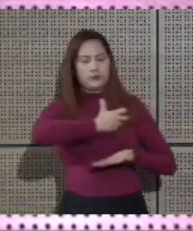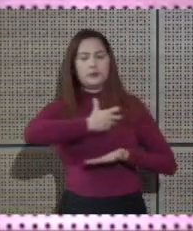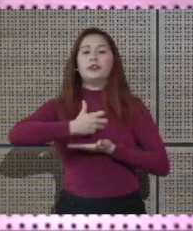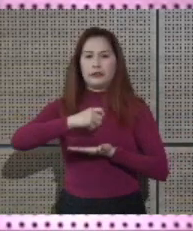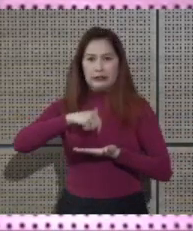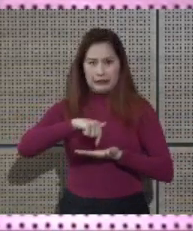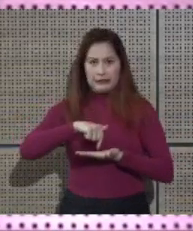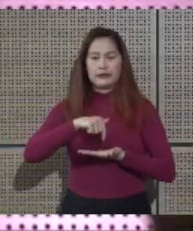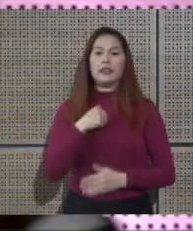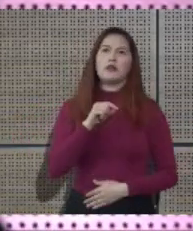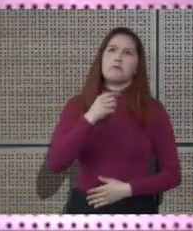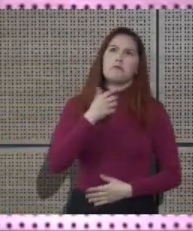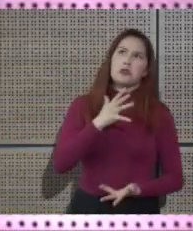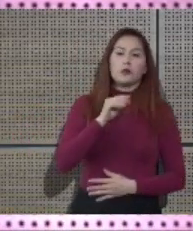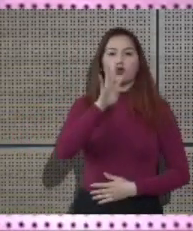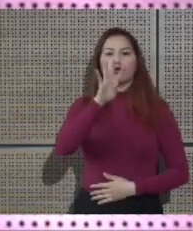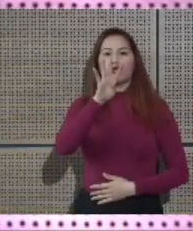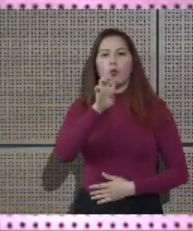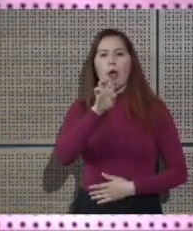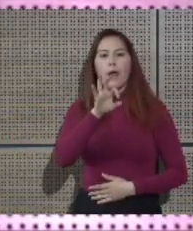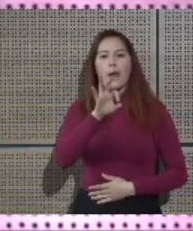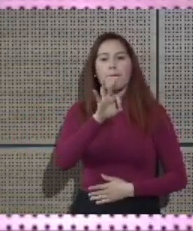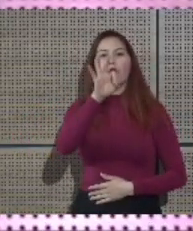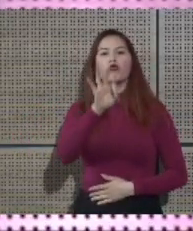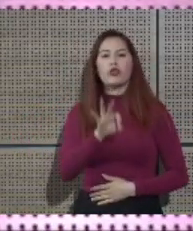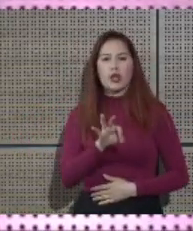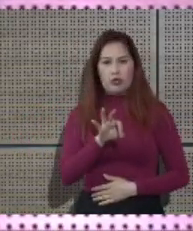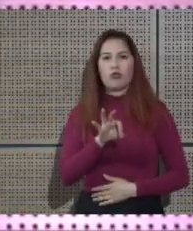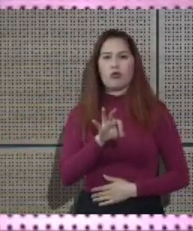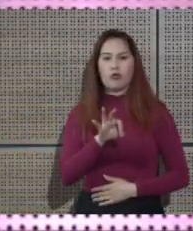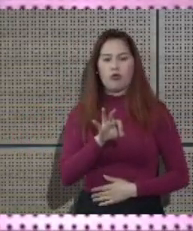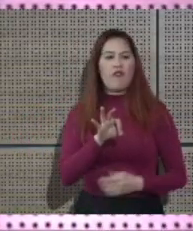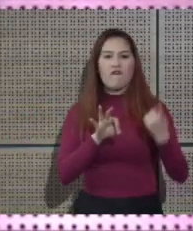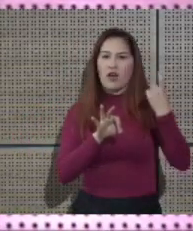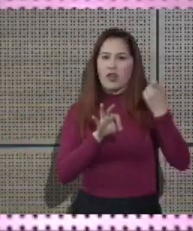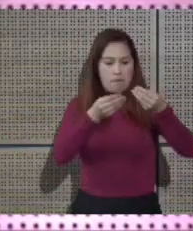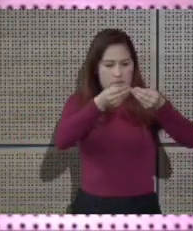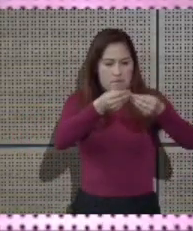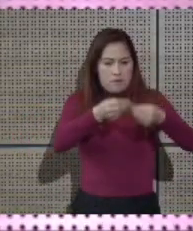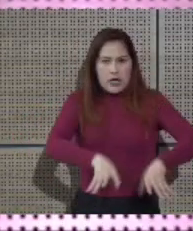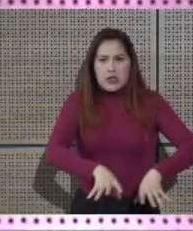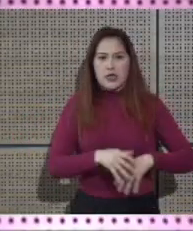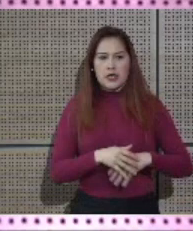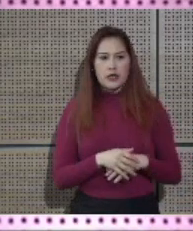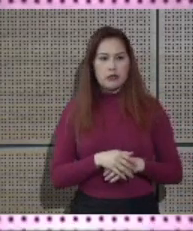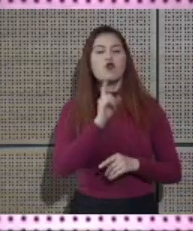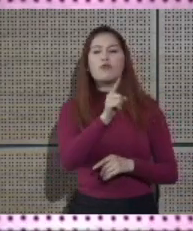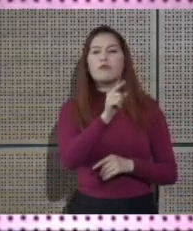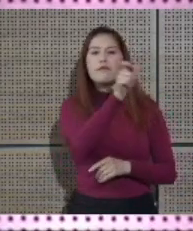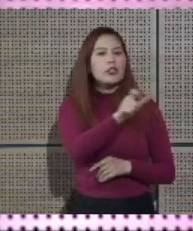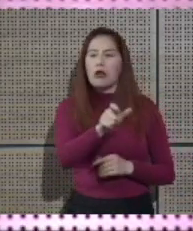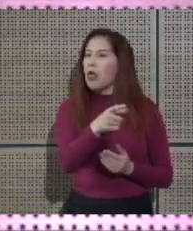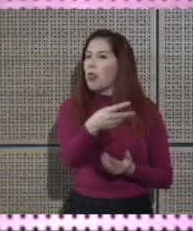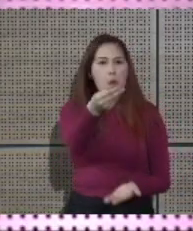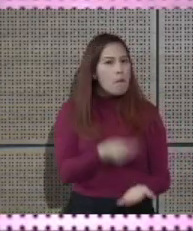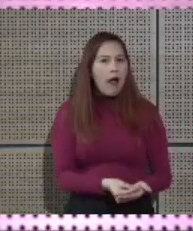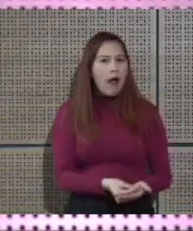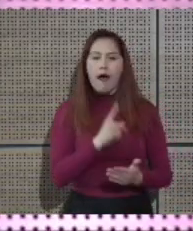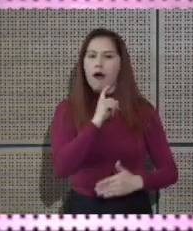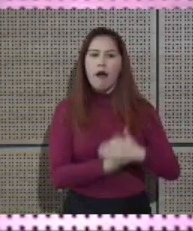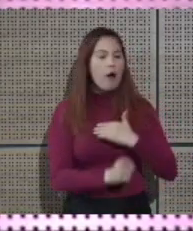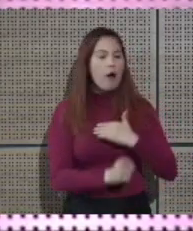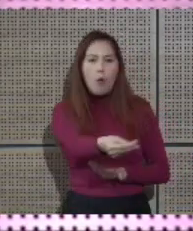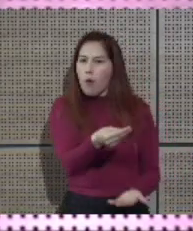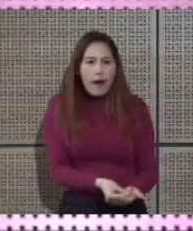puntos del Producto Interno Bruto que el Estado no está recaudando. Esto es un tema fenomenal y se requiere